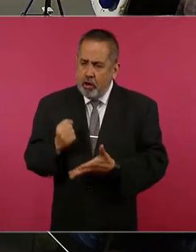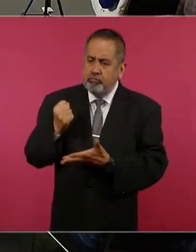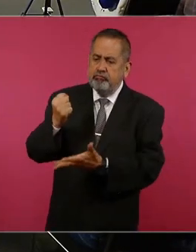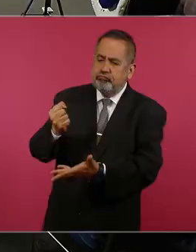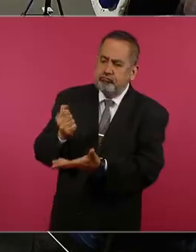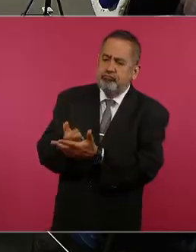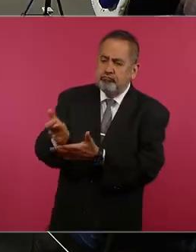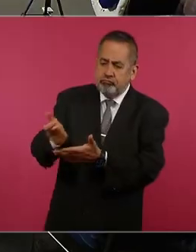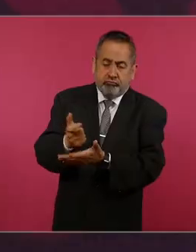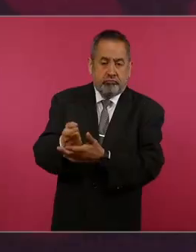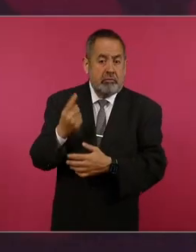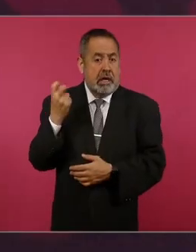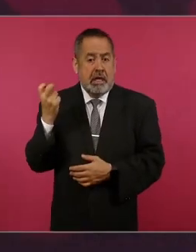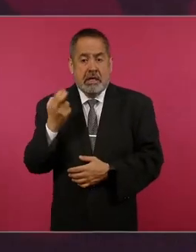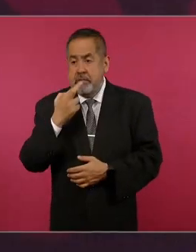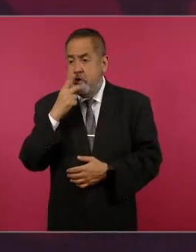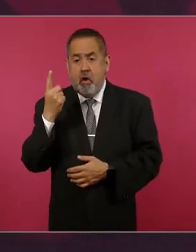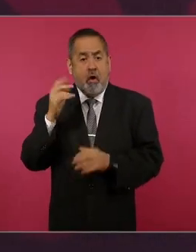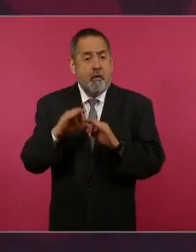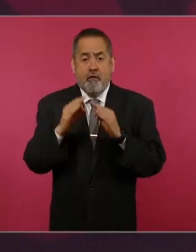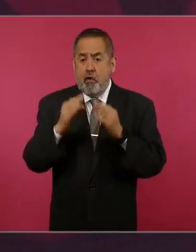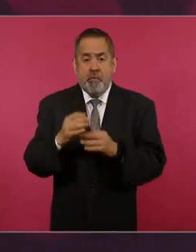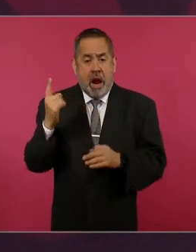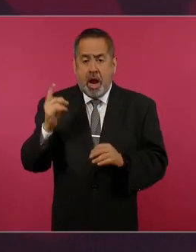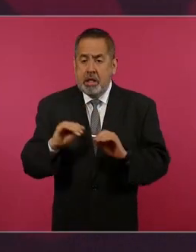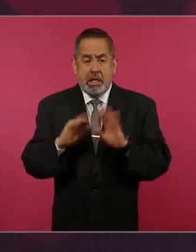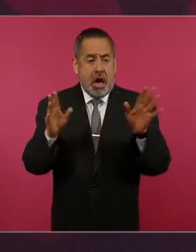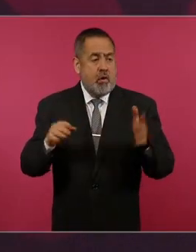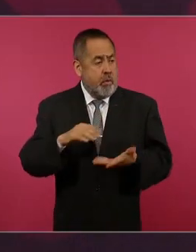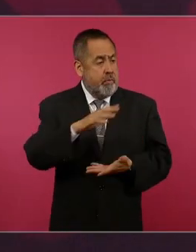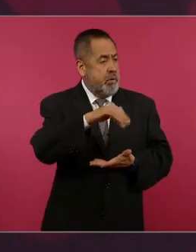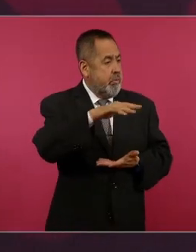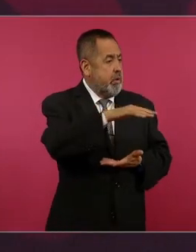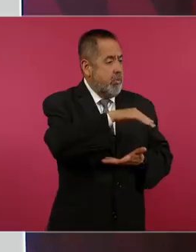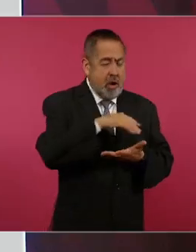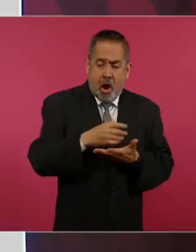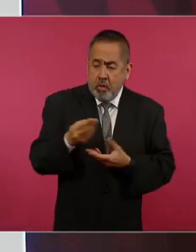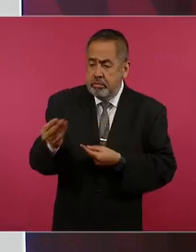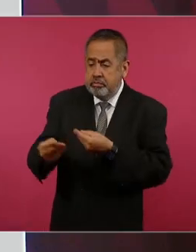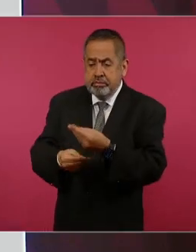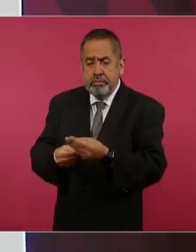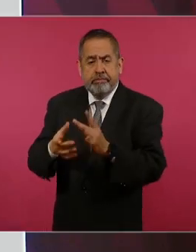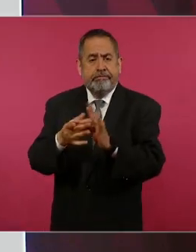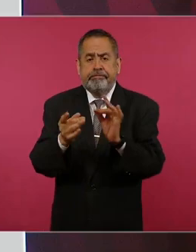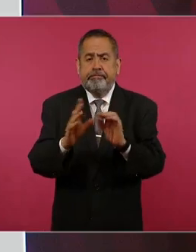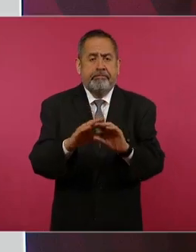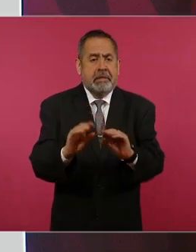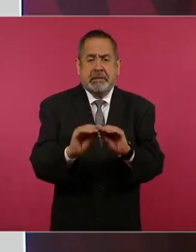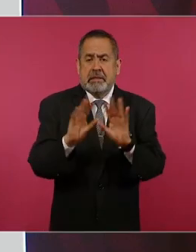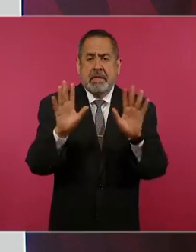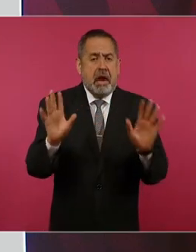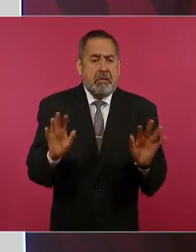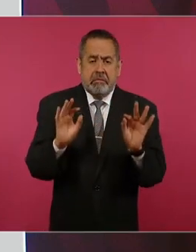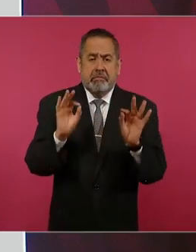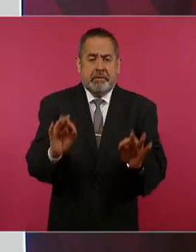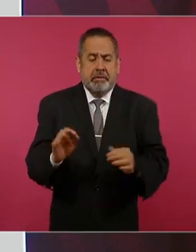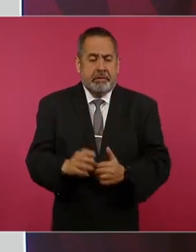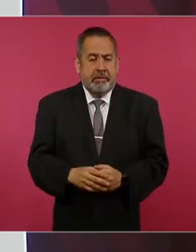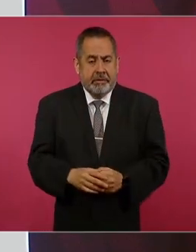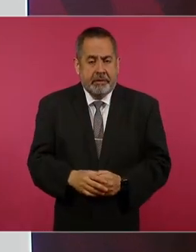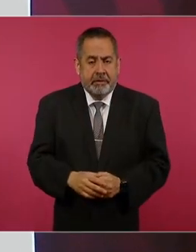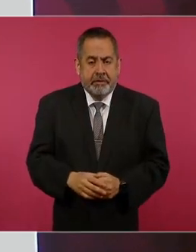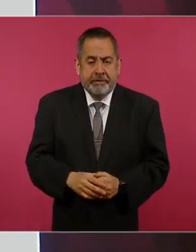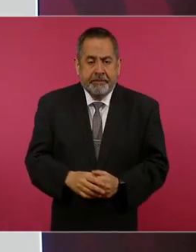esta es la mejor manera de explicar. Por eso